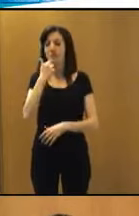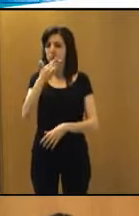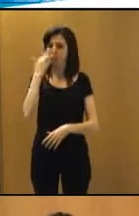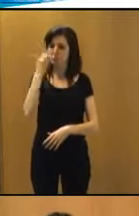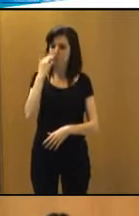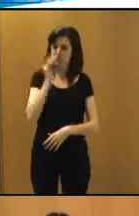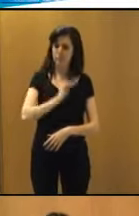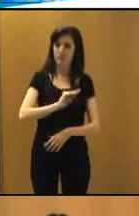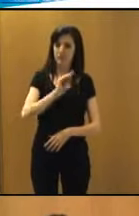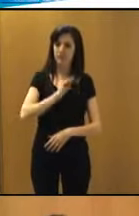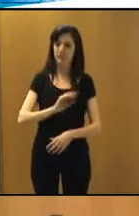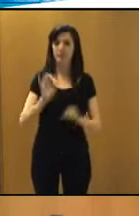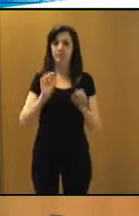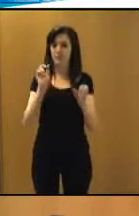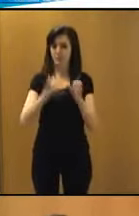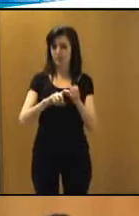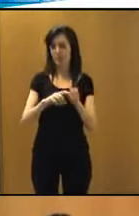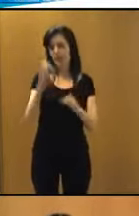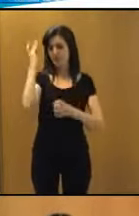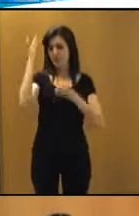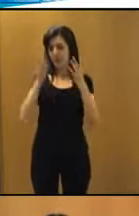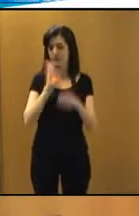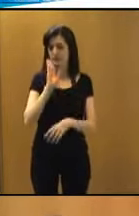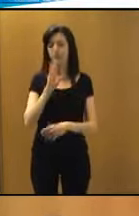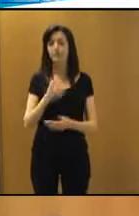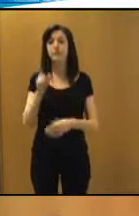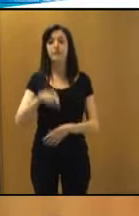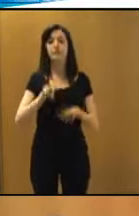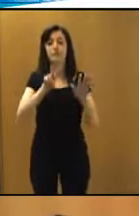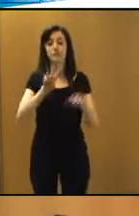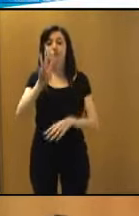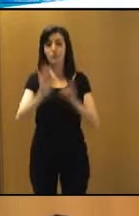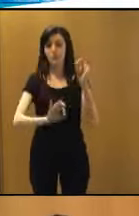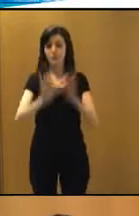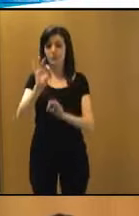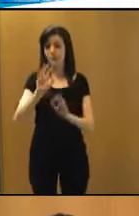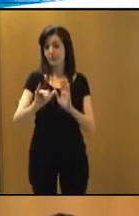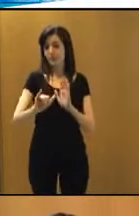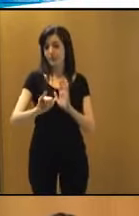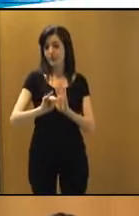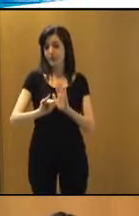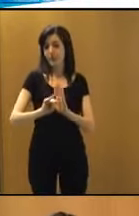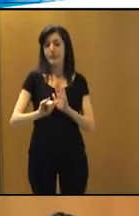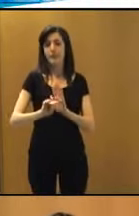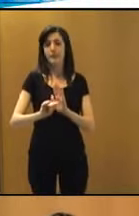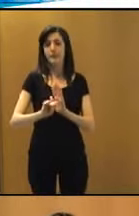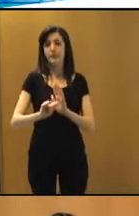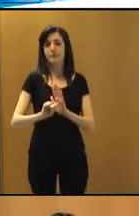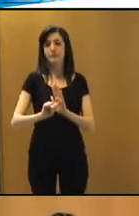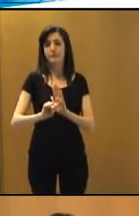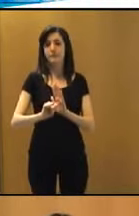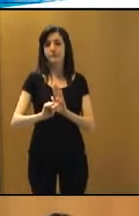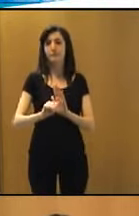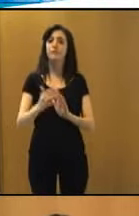74,5% estaban muy o bastante interesados en participar en algo así. También, con un 74% muy cerquita,